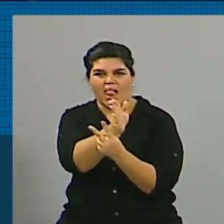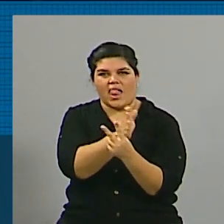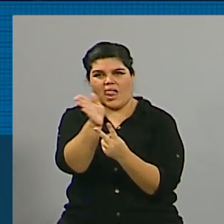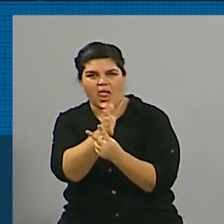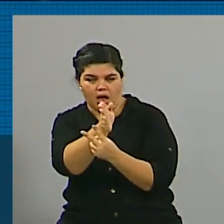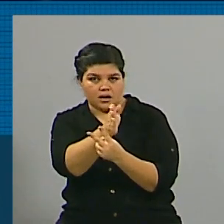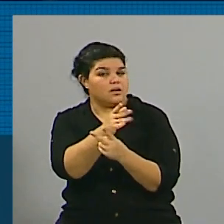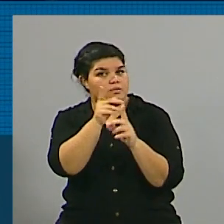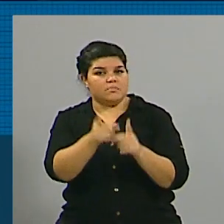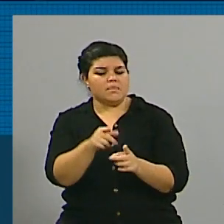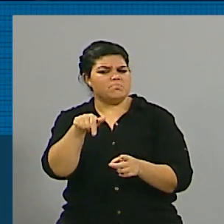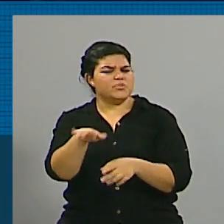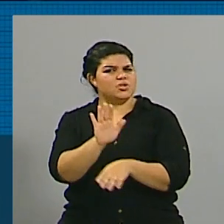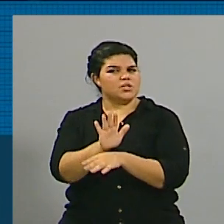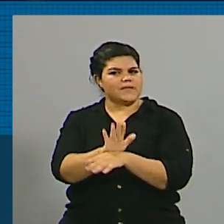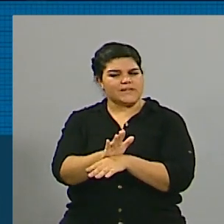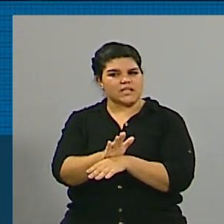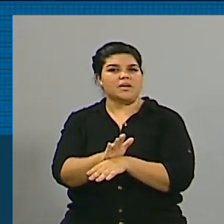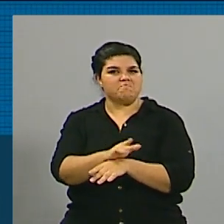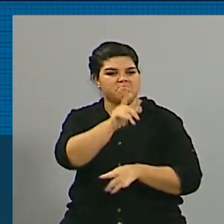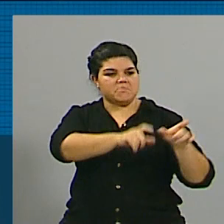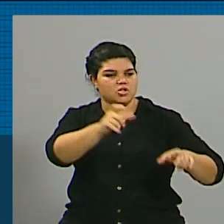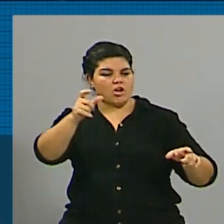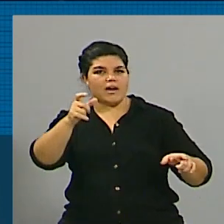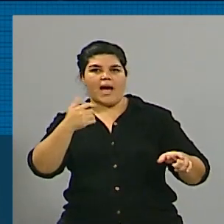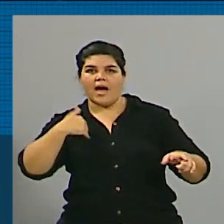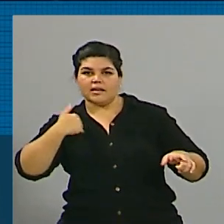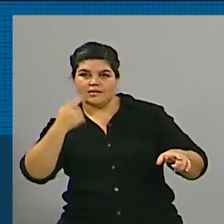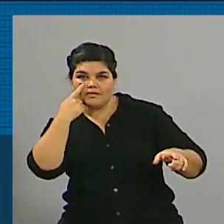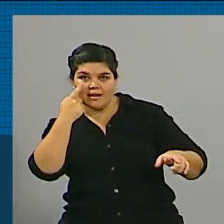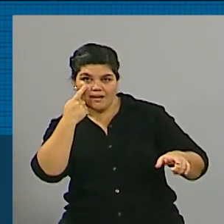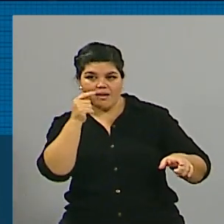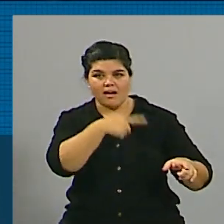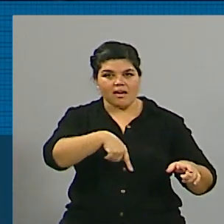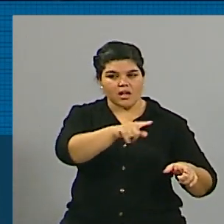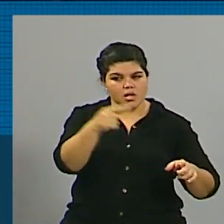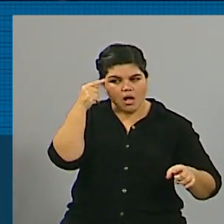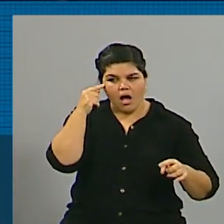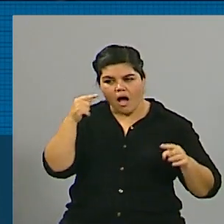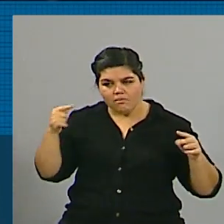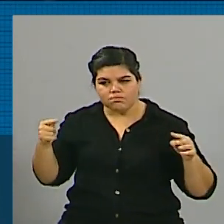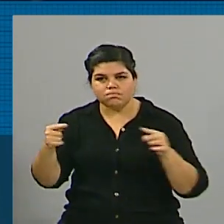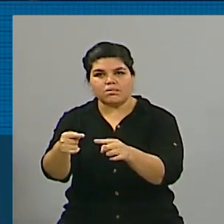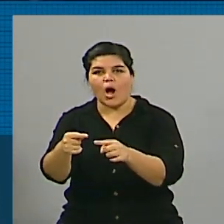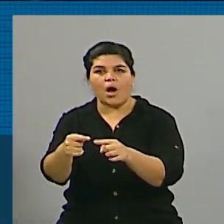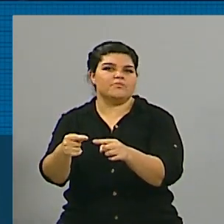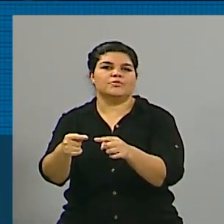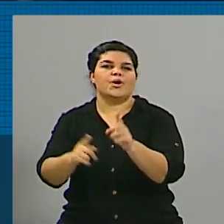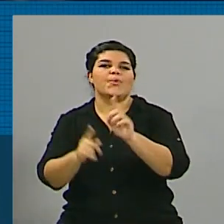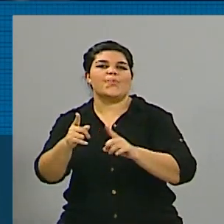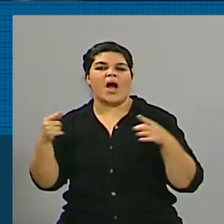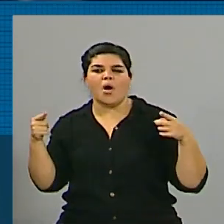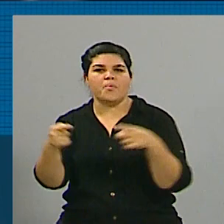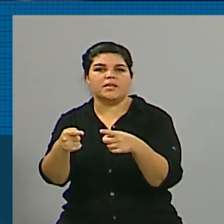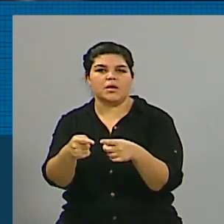argentinos piensen, ¿no?, que se necesita frenar esto de alguna manera, y bueno, él vende